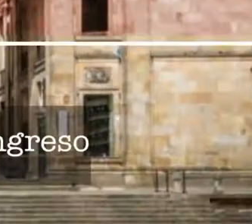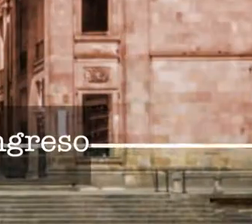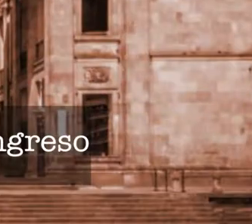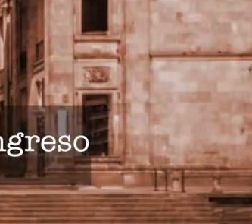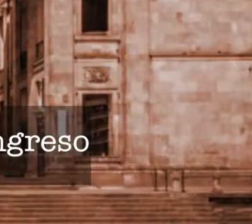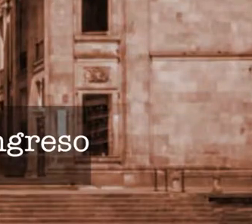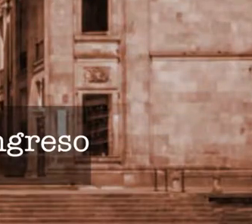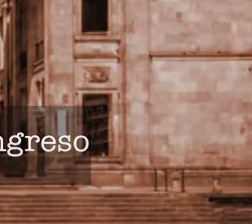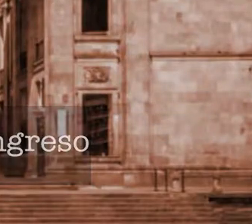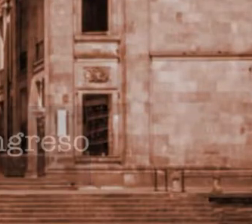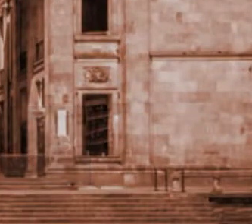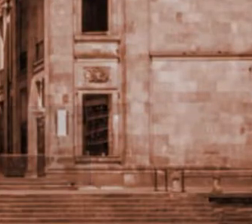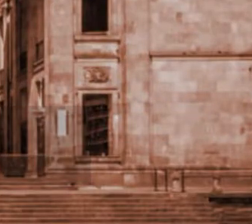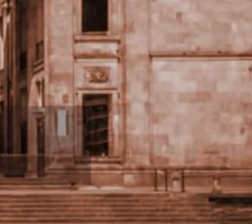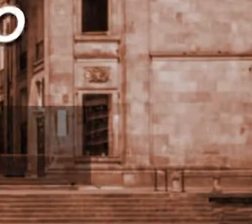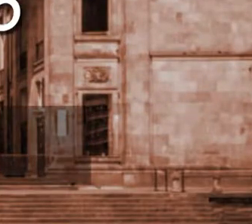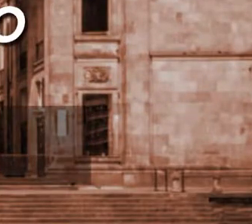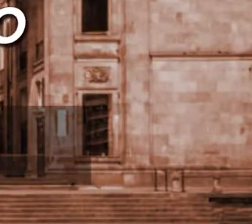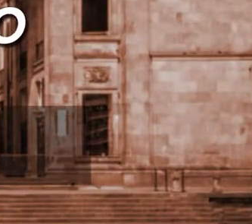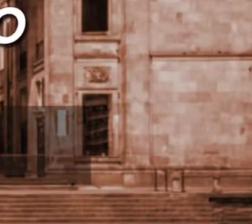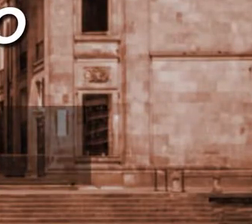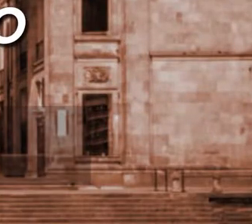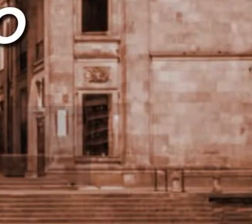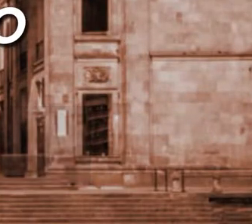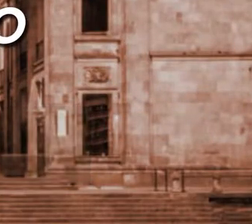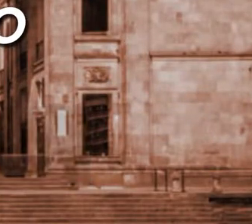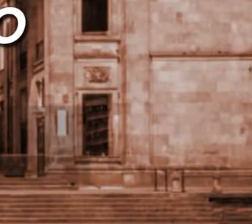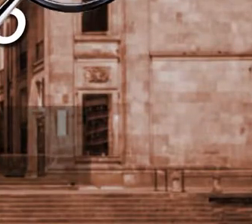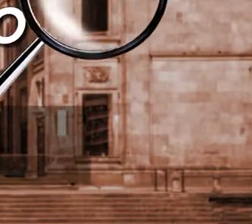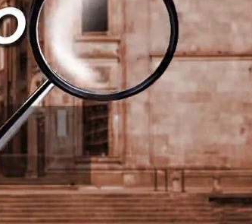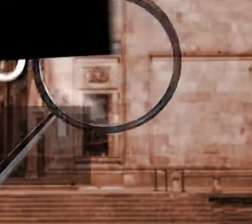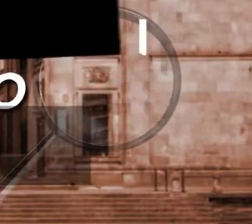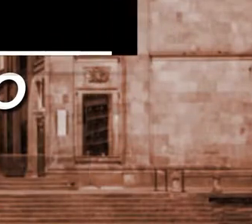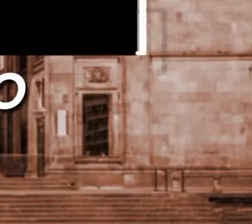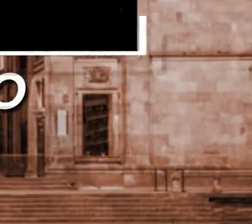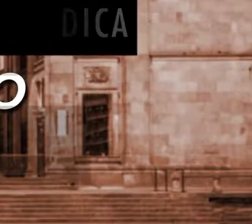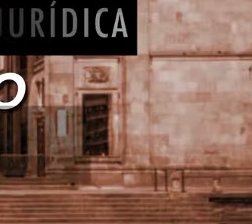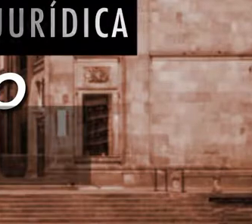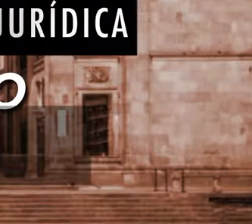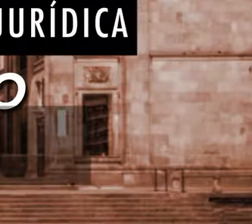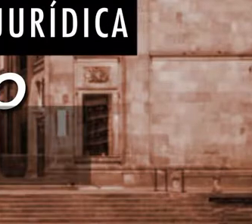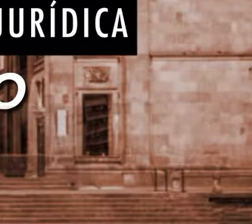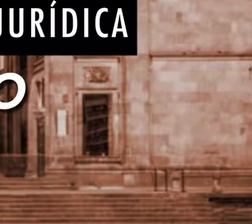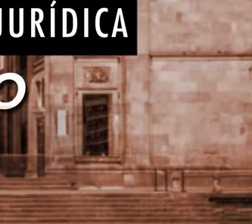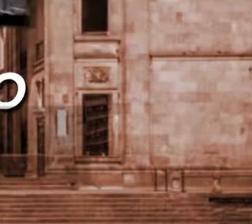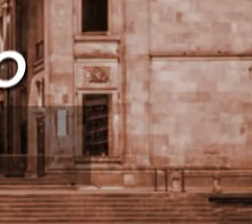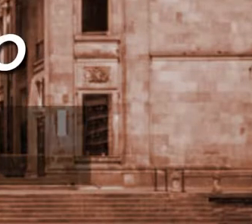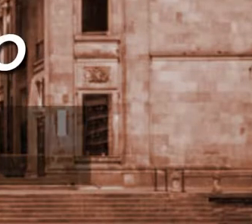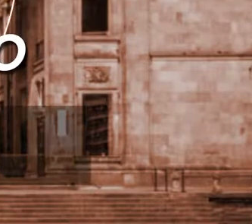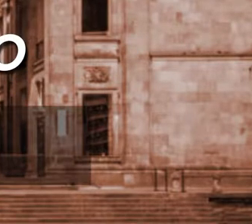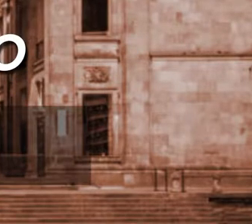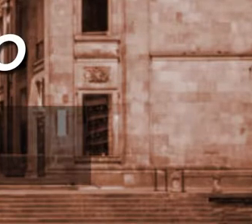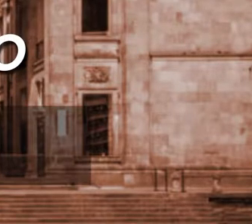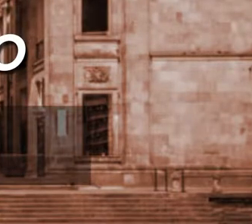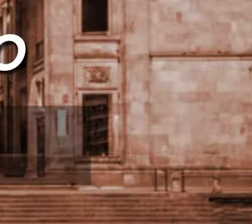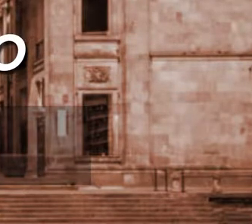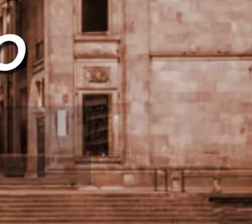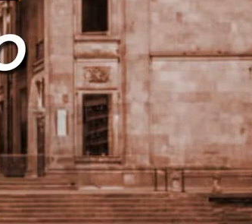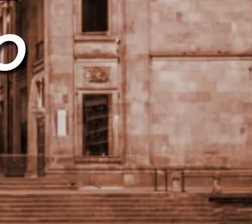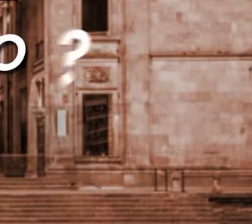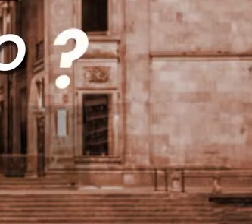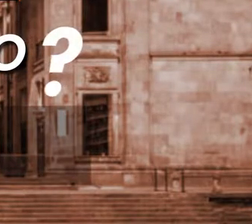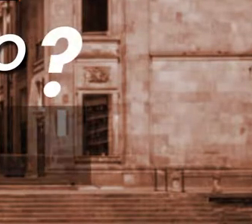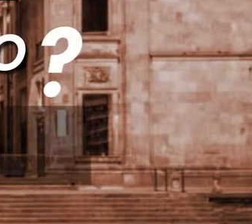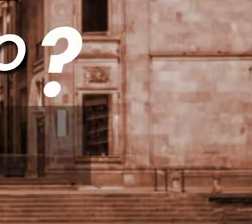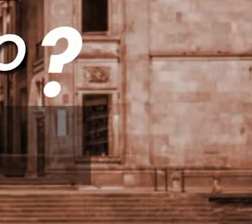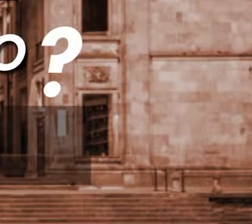¿Sabías que una de las funciones del Congreso de la República es la de ejercer control público sobre cualquier persona natural o jurídica? ¿Pero qué es y para qué